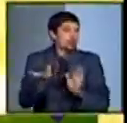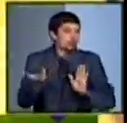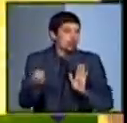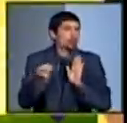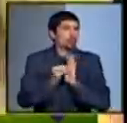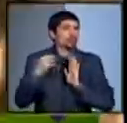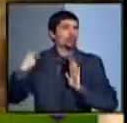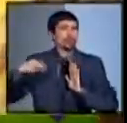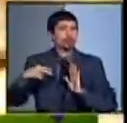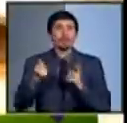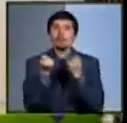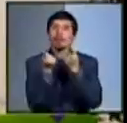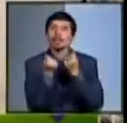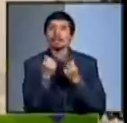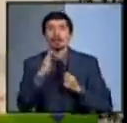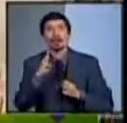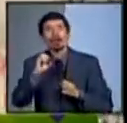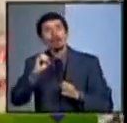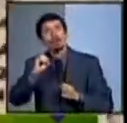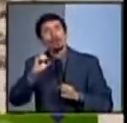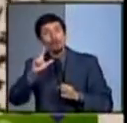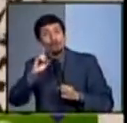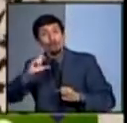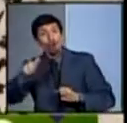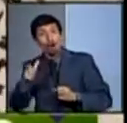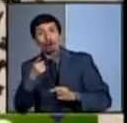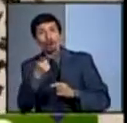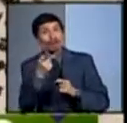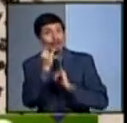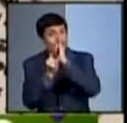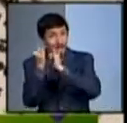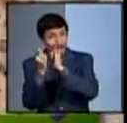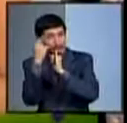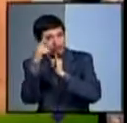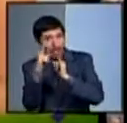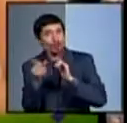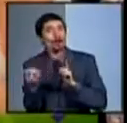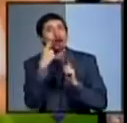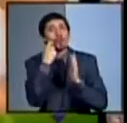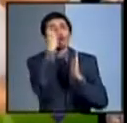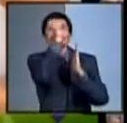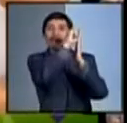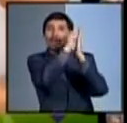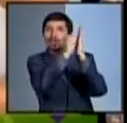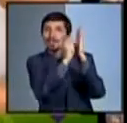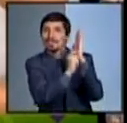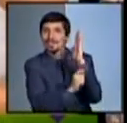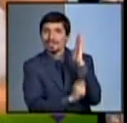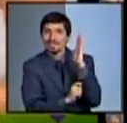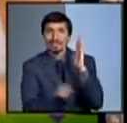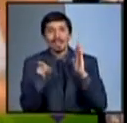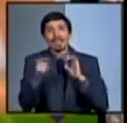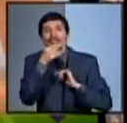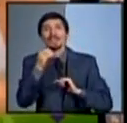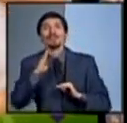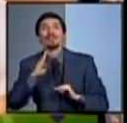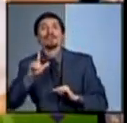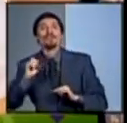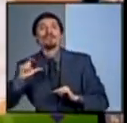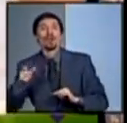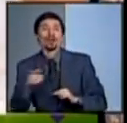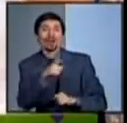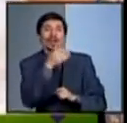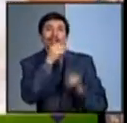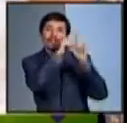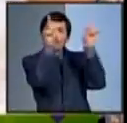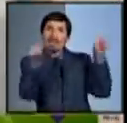Es una especie de blog, pero hecho a mano. Egon, ¿este es tu blog? Claro, es un diario